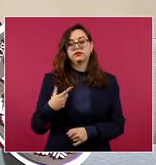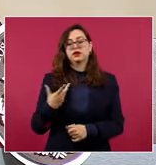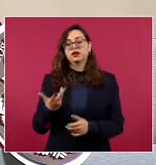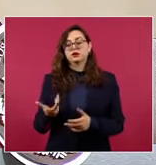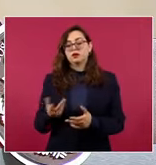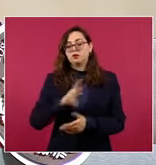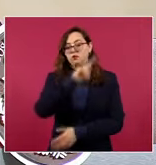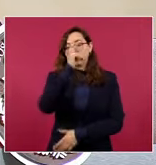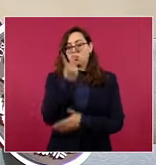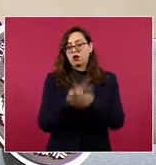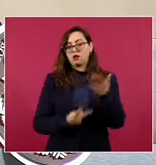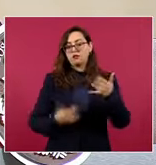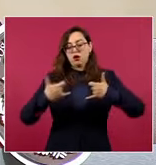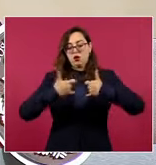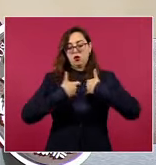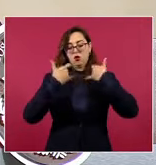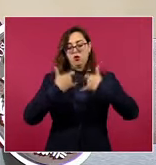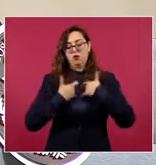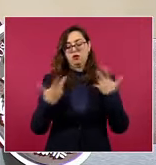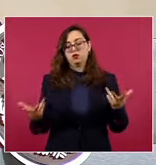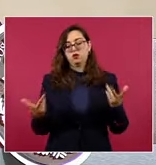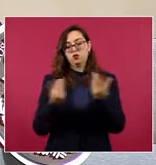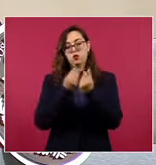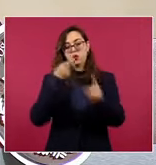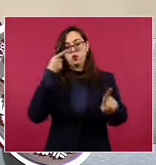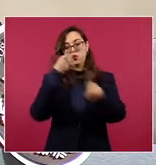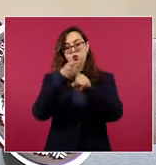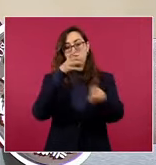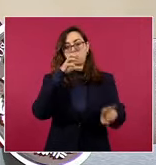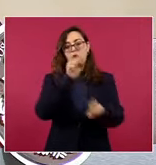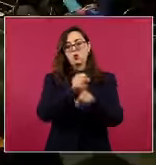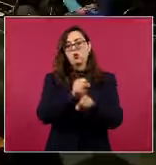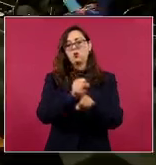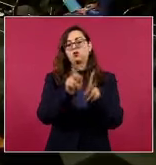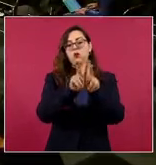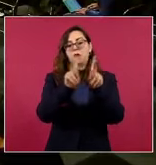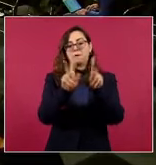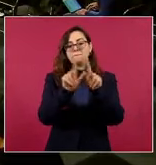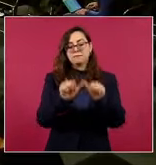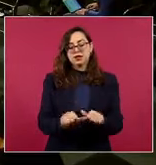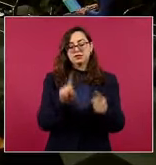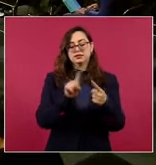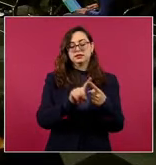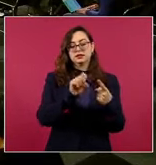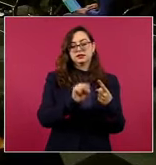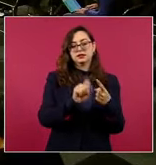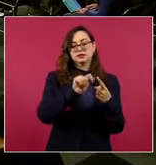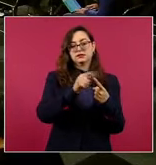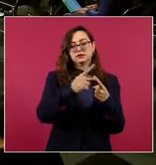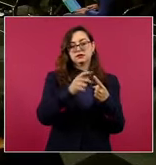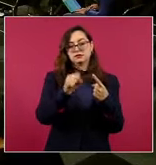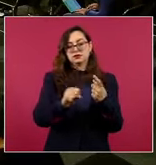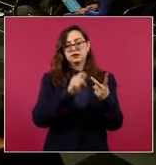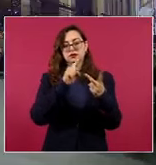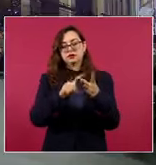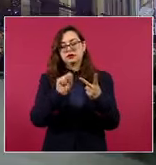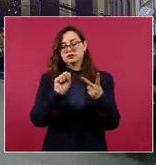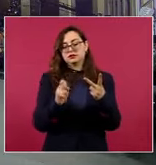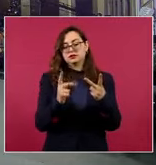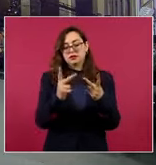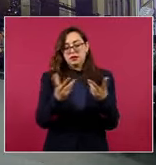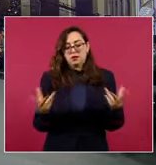Paz, con la Secretaría del Trabajo y la Secretaría de Educación, para atender estas colonias. Eso es lo que estamos haciendo.